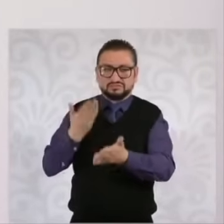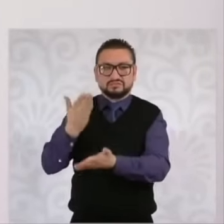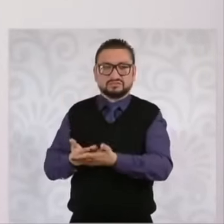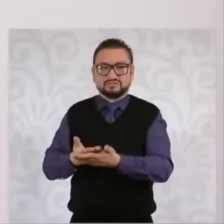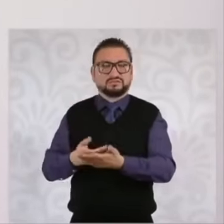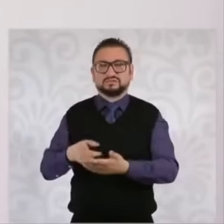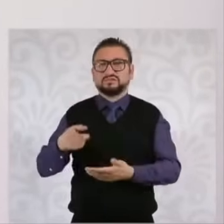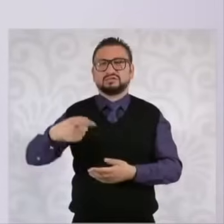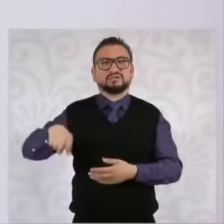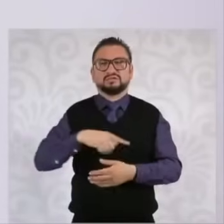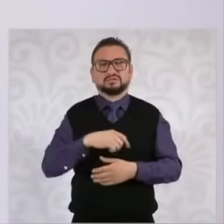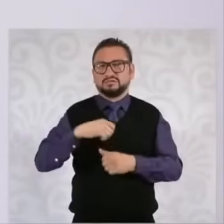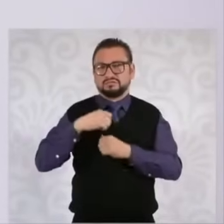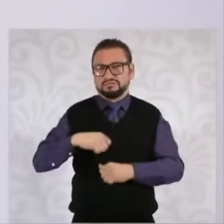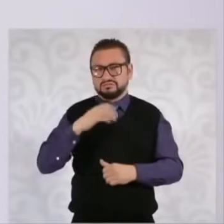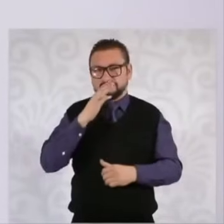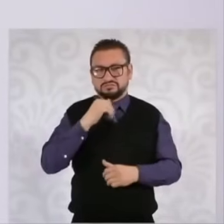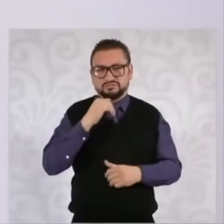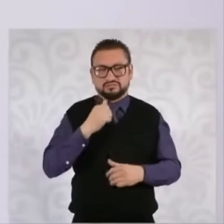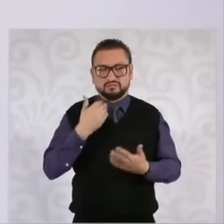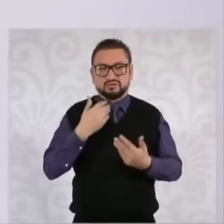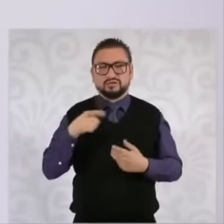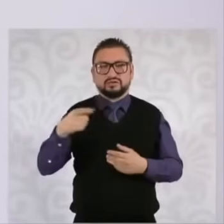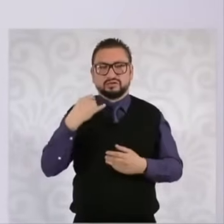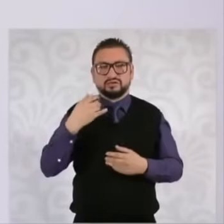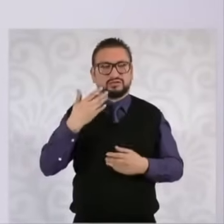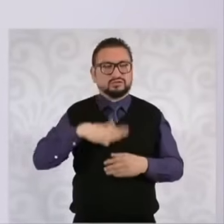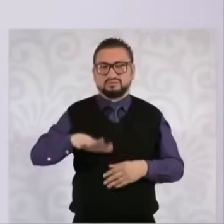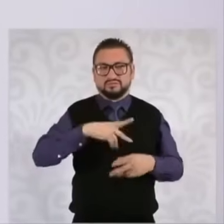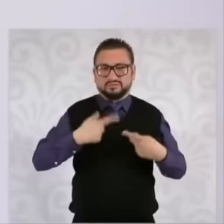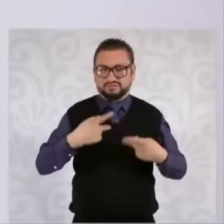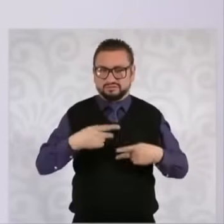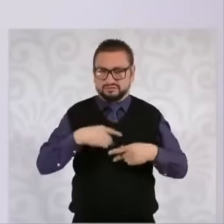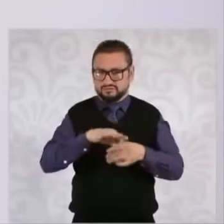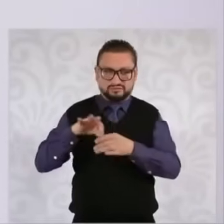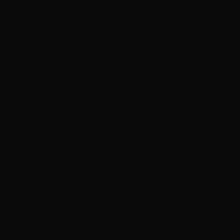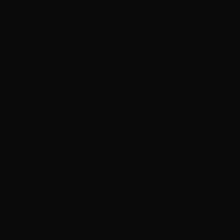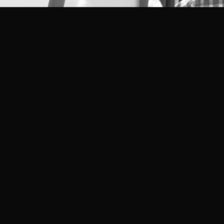autoridad moral tiene para estar hablando de una decisión del pueblo de México?